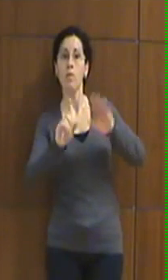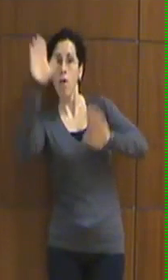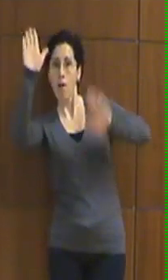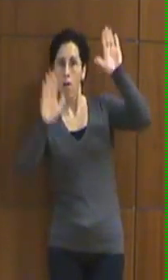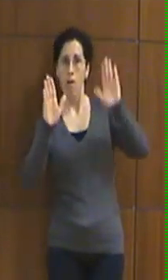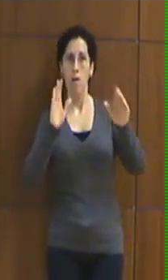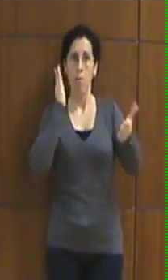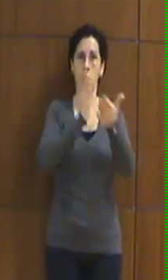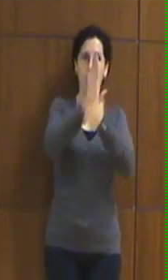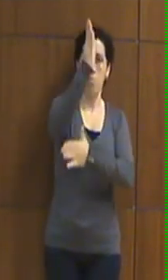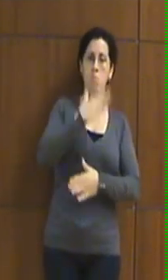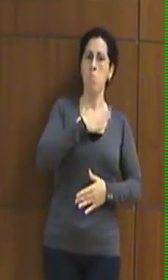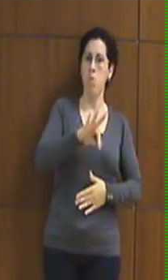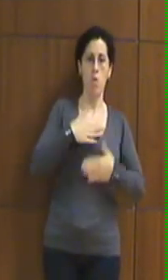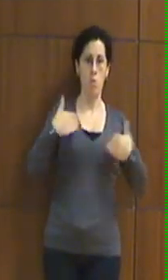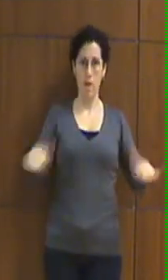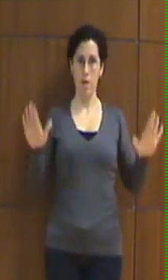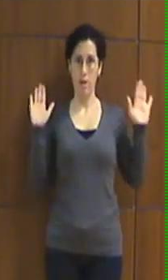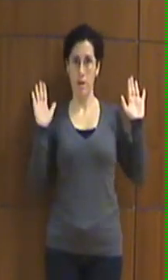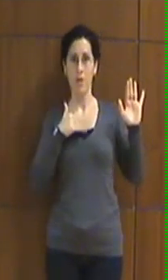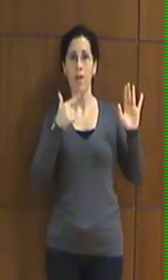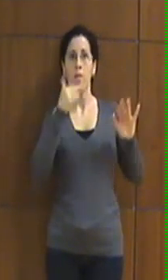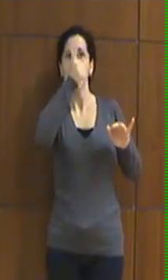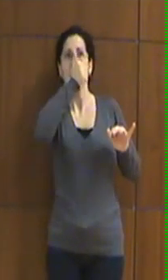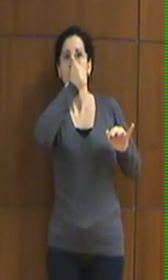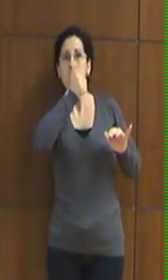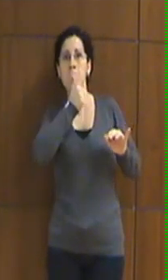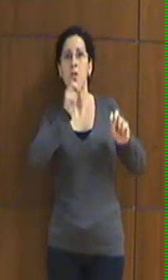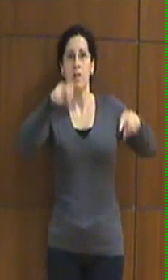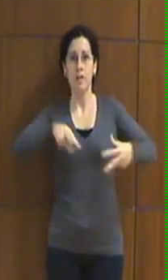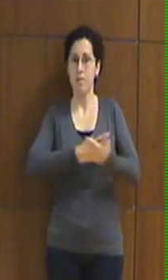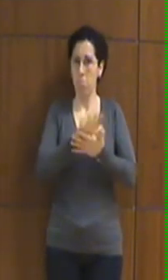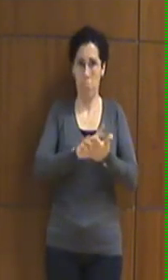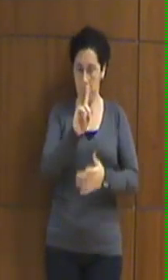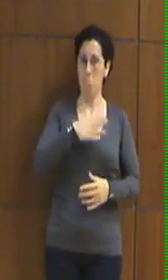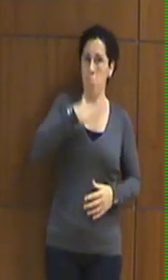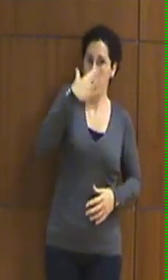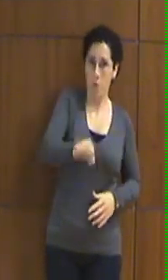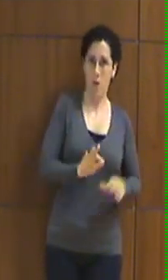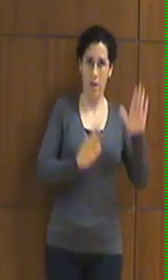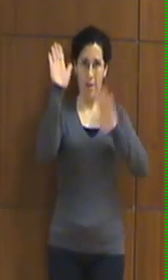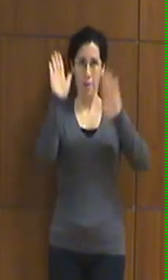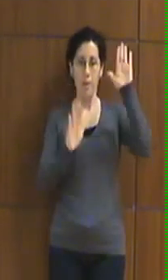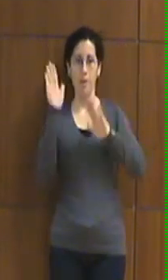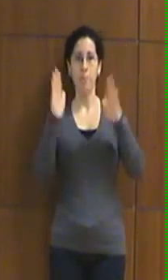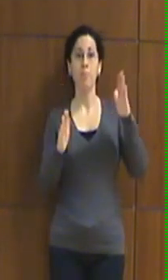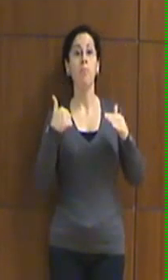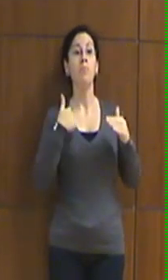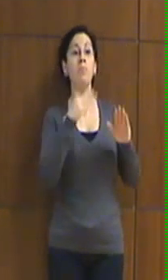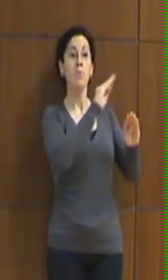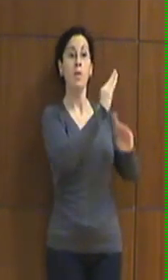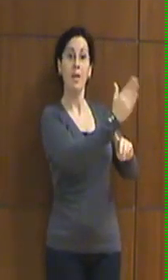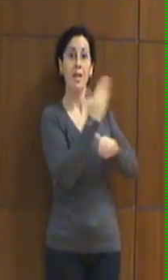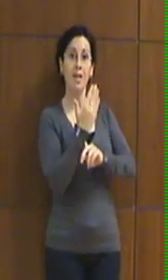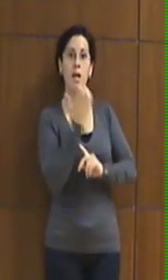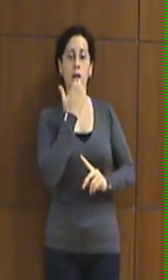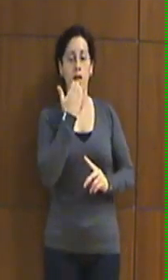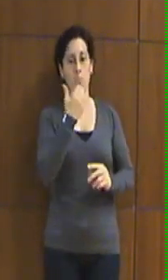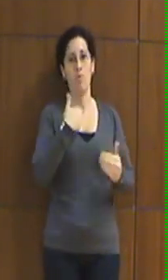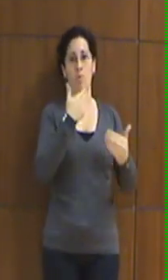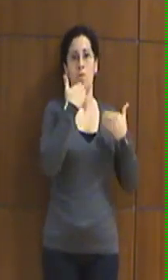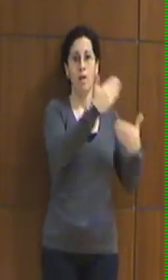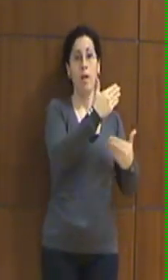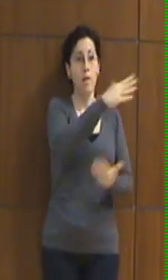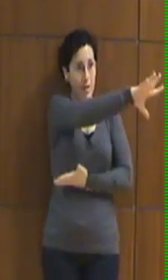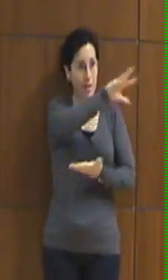es la idea es un desayuno espontáneo y... Pues te agradezco. A mí el ejemplo me gusta mucho, lo voy a contar en más de un